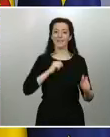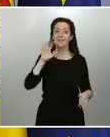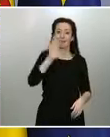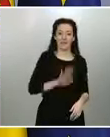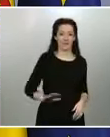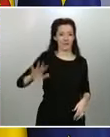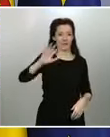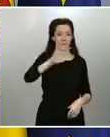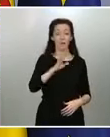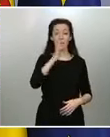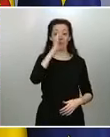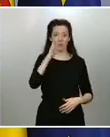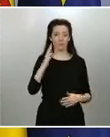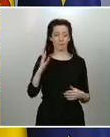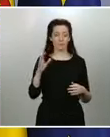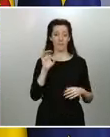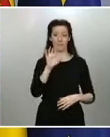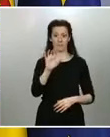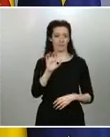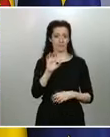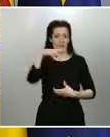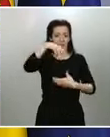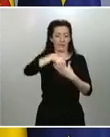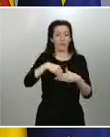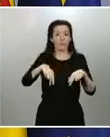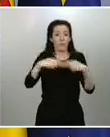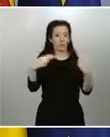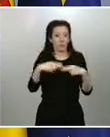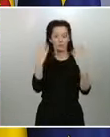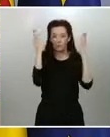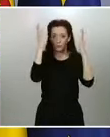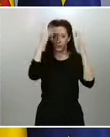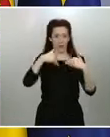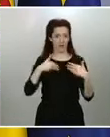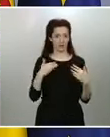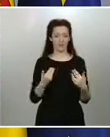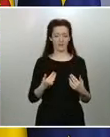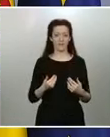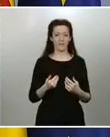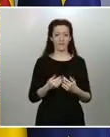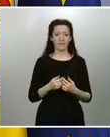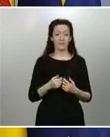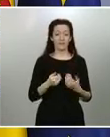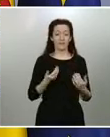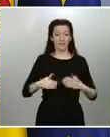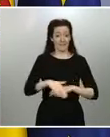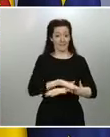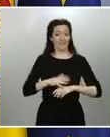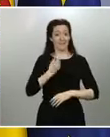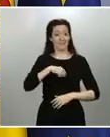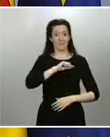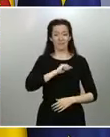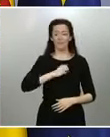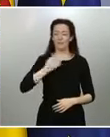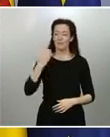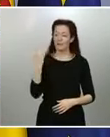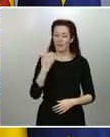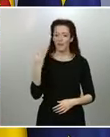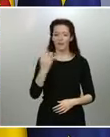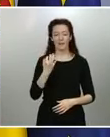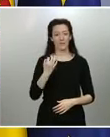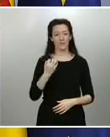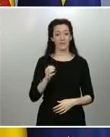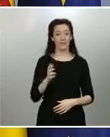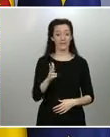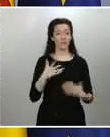y porque es obligación del gobierno de españa' procurar preservar la igualdad en los derechos a la salud